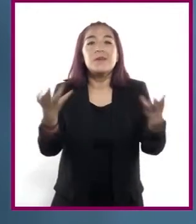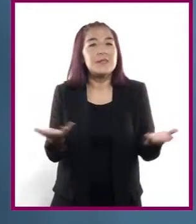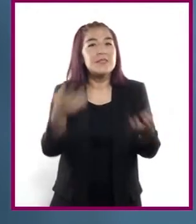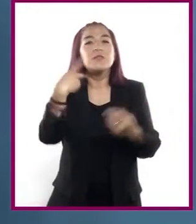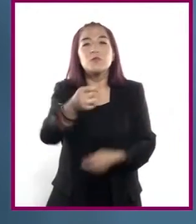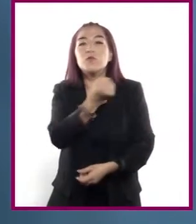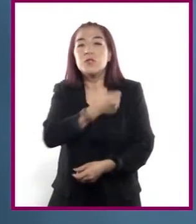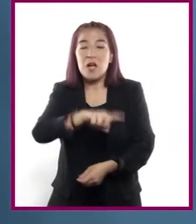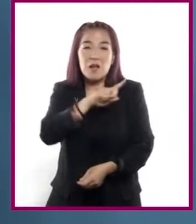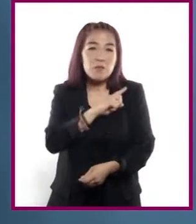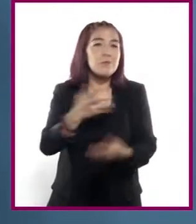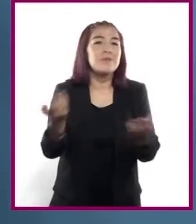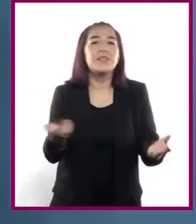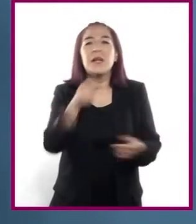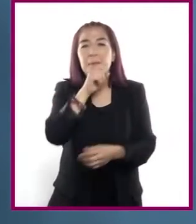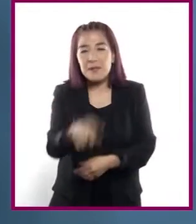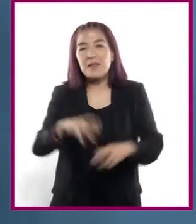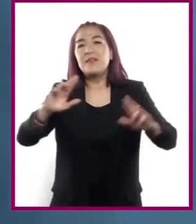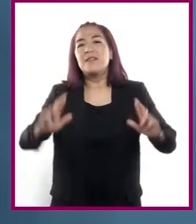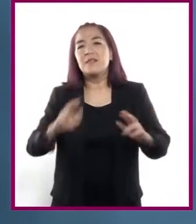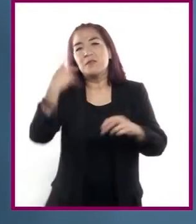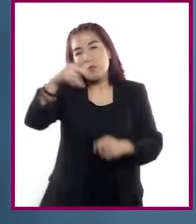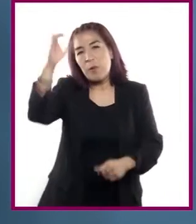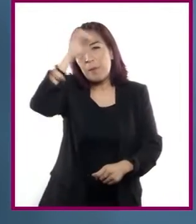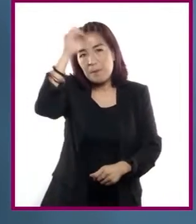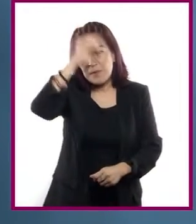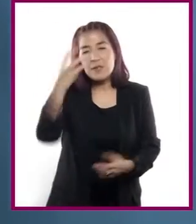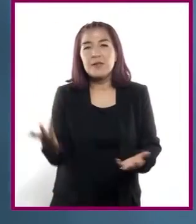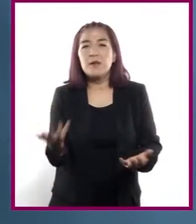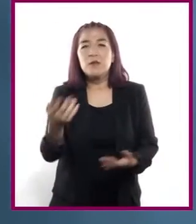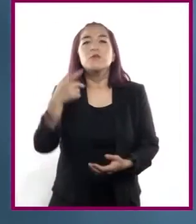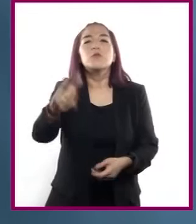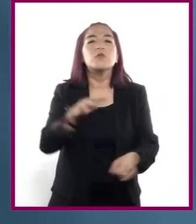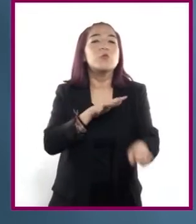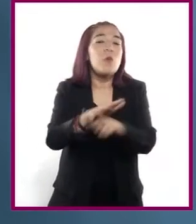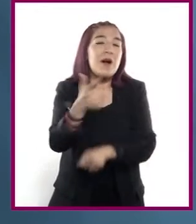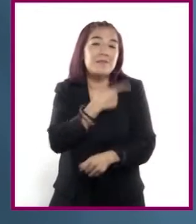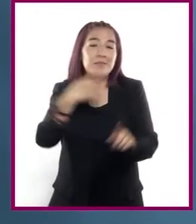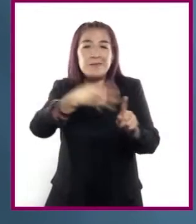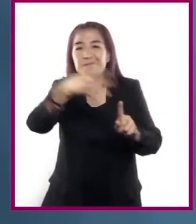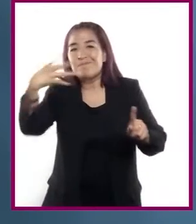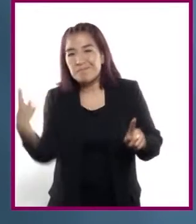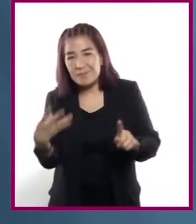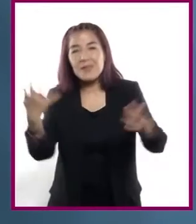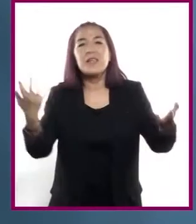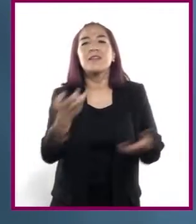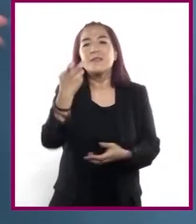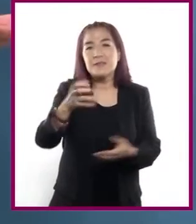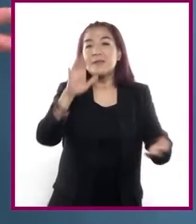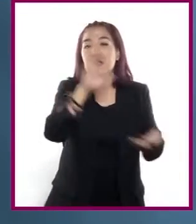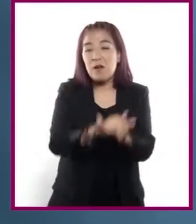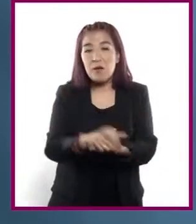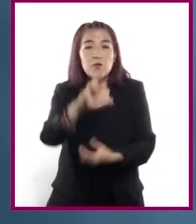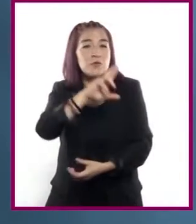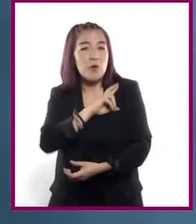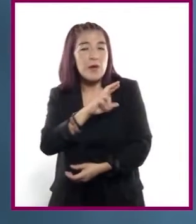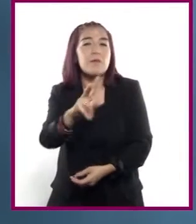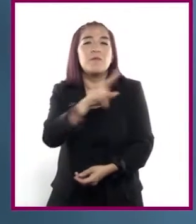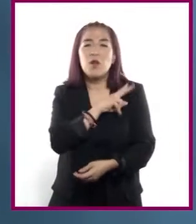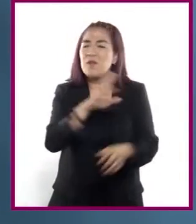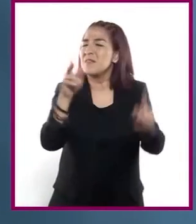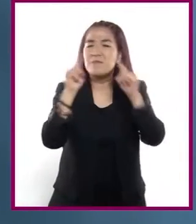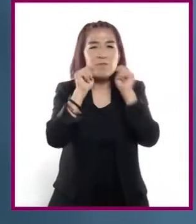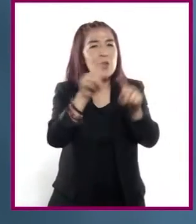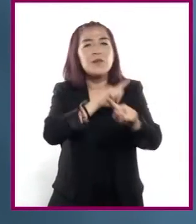salud, la religión, las opiniones, las preferencias sexuales, el estado civil o cualquier otra